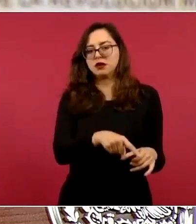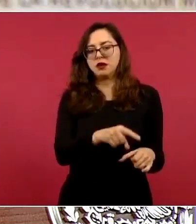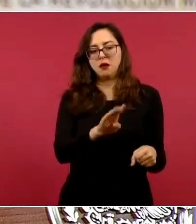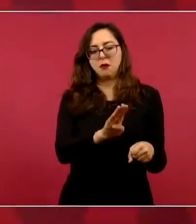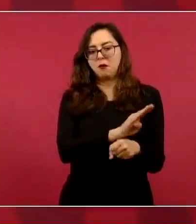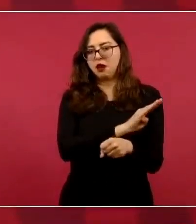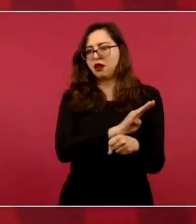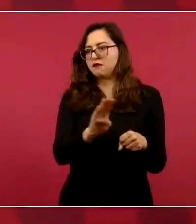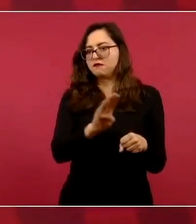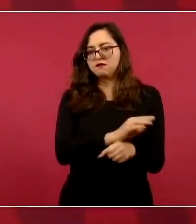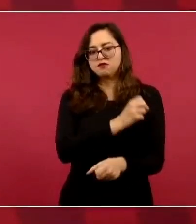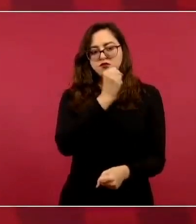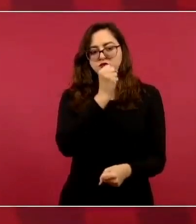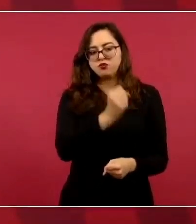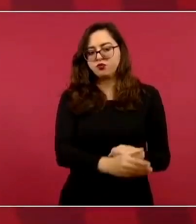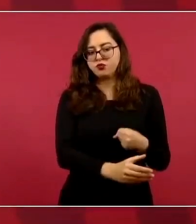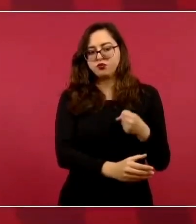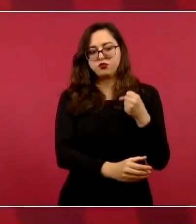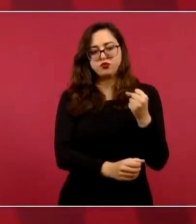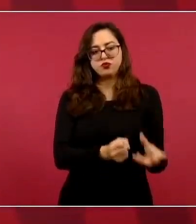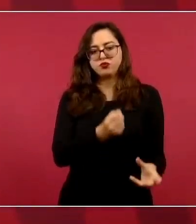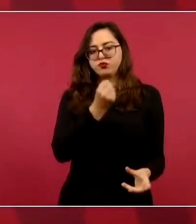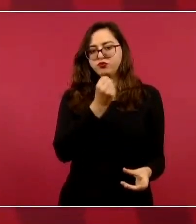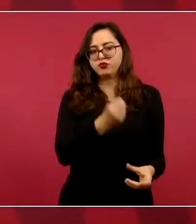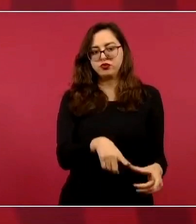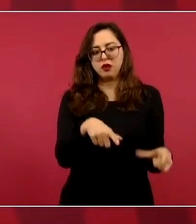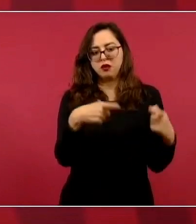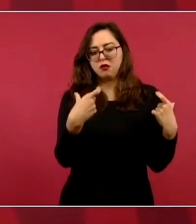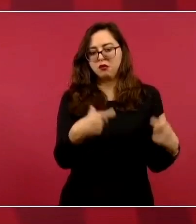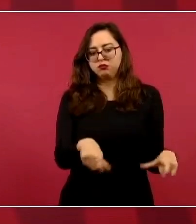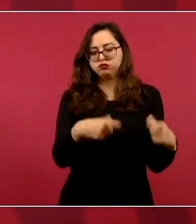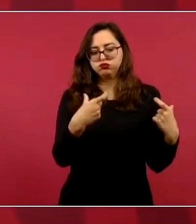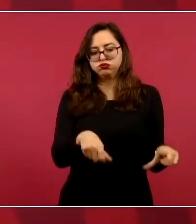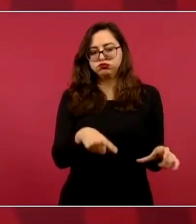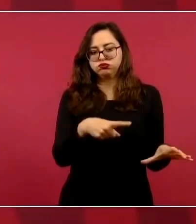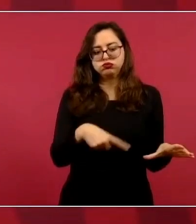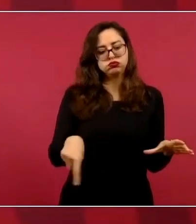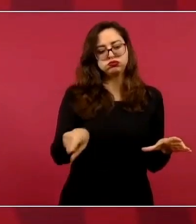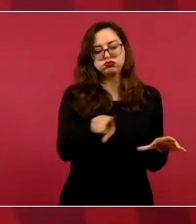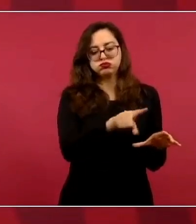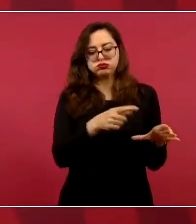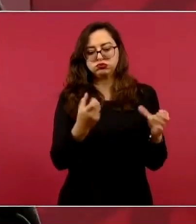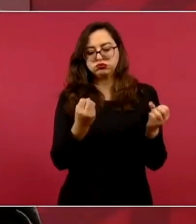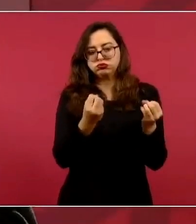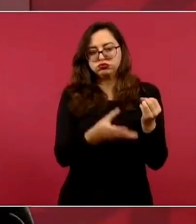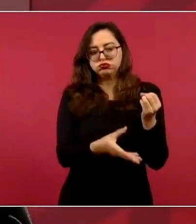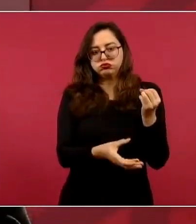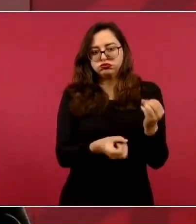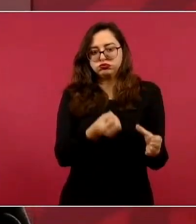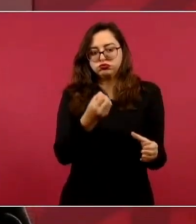se dirigieran a las minorías. Es una democracia muy peculiar.